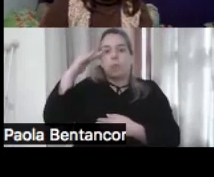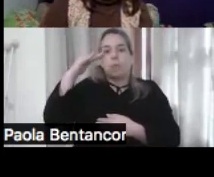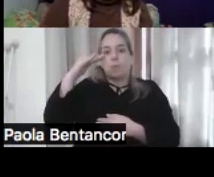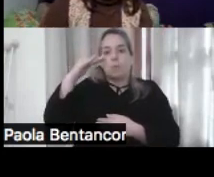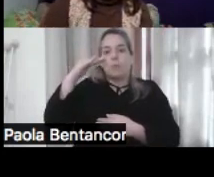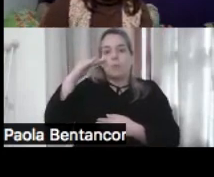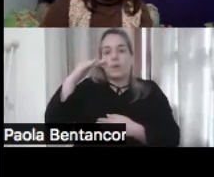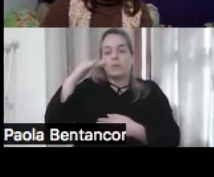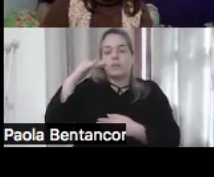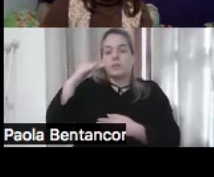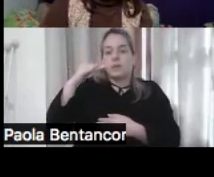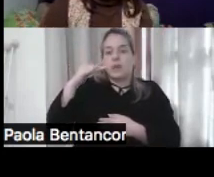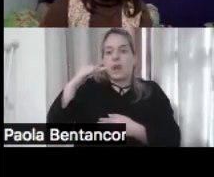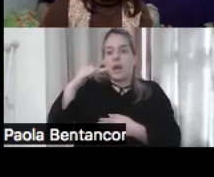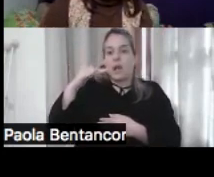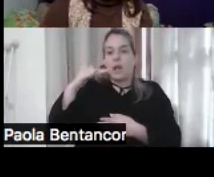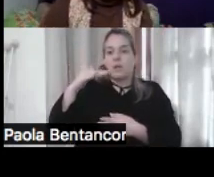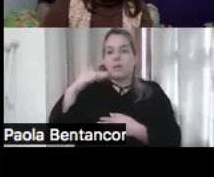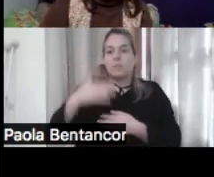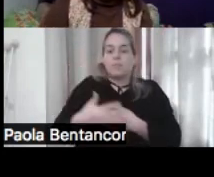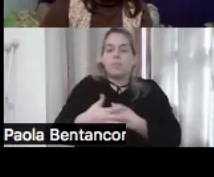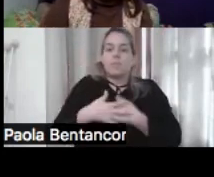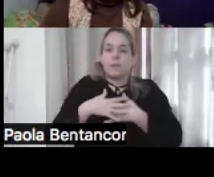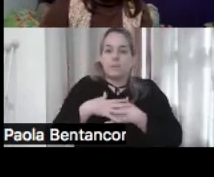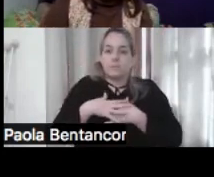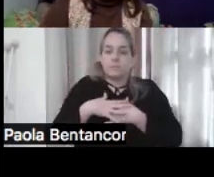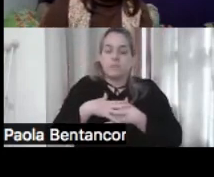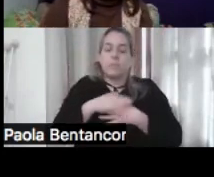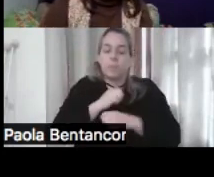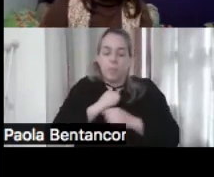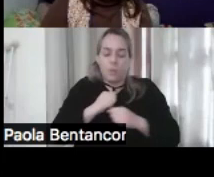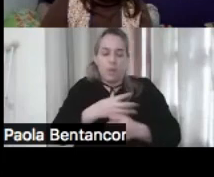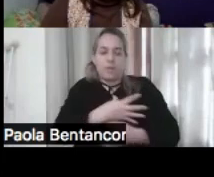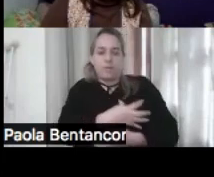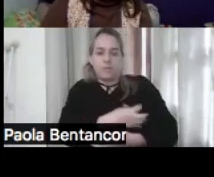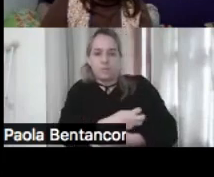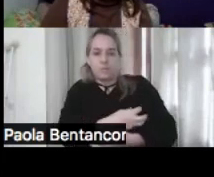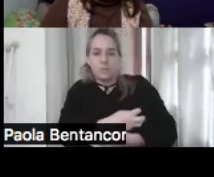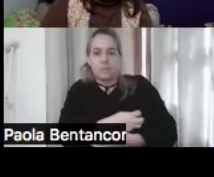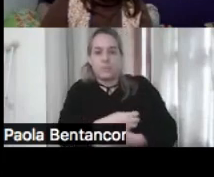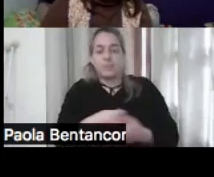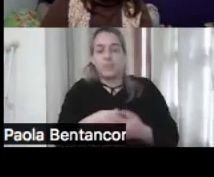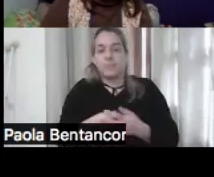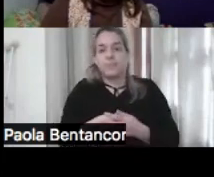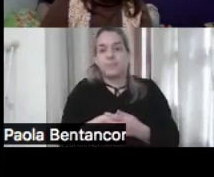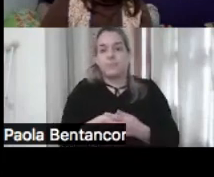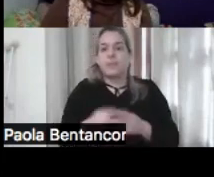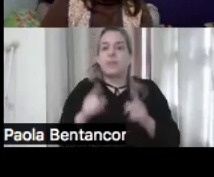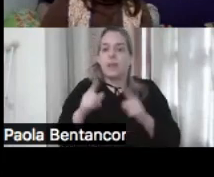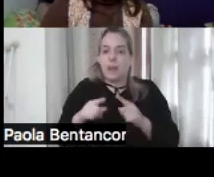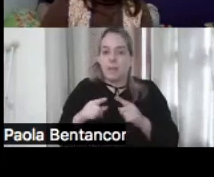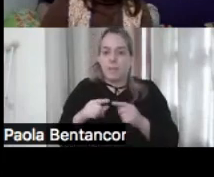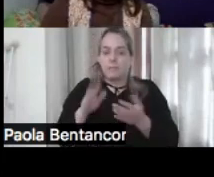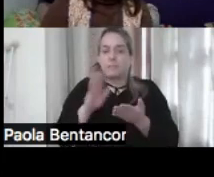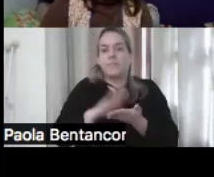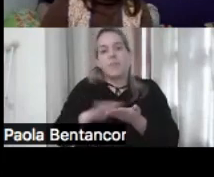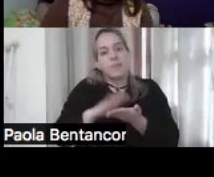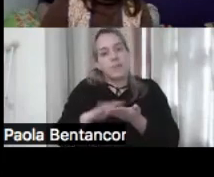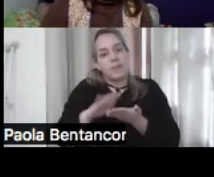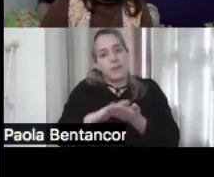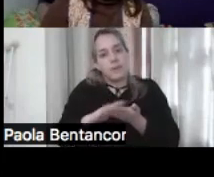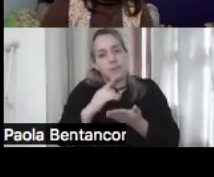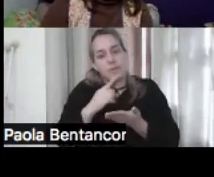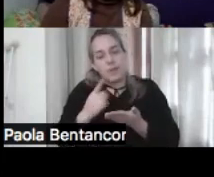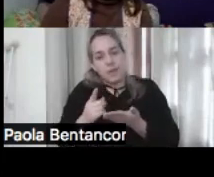lograr involucrarse en la actividad de tomar la teta. Y sobre todas las cosas, lo repito,